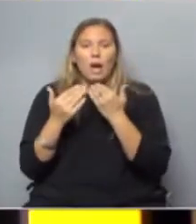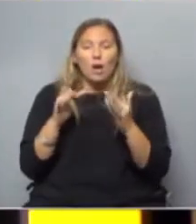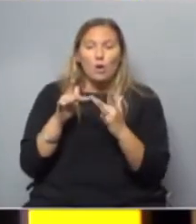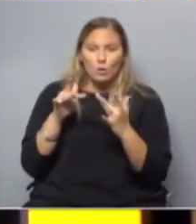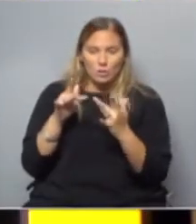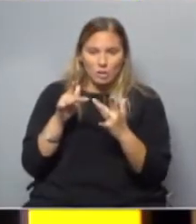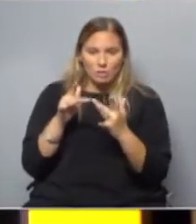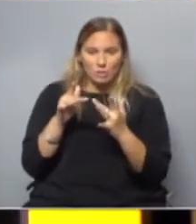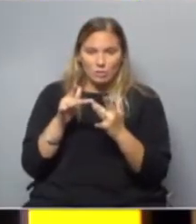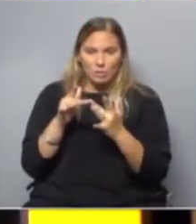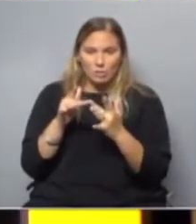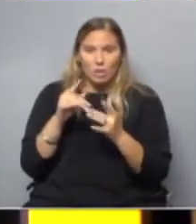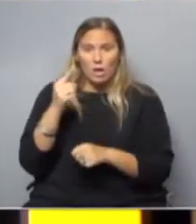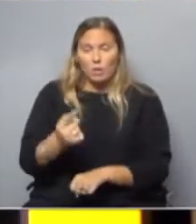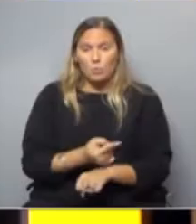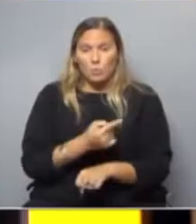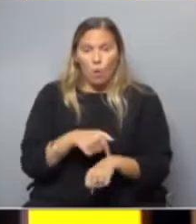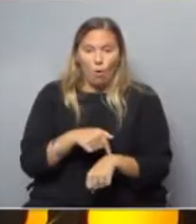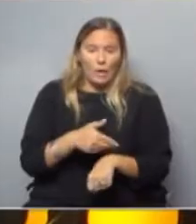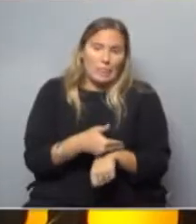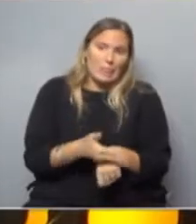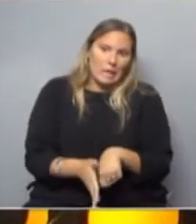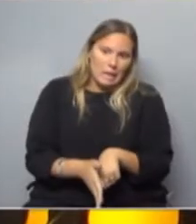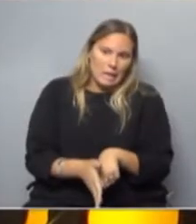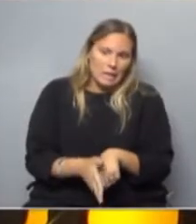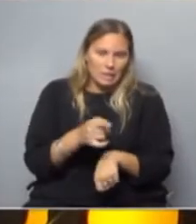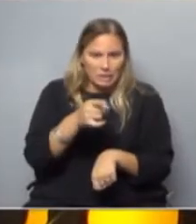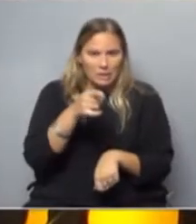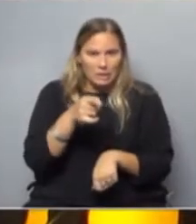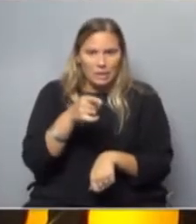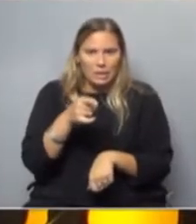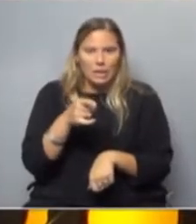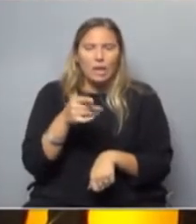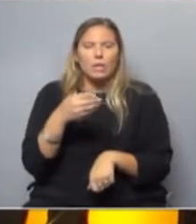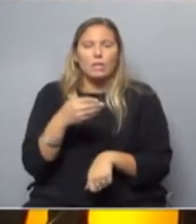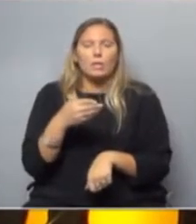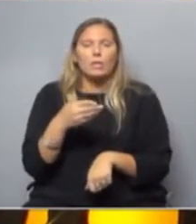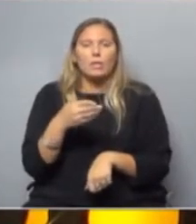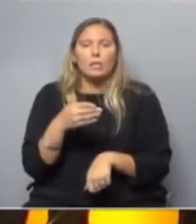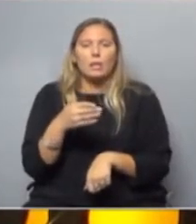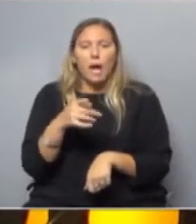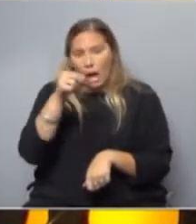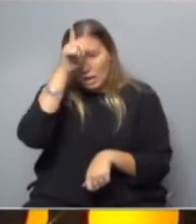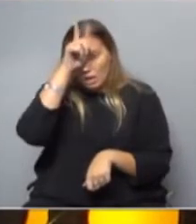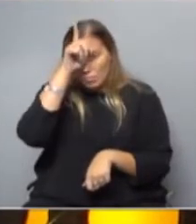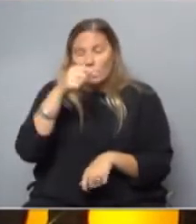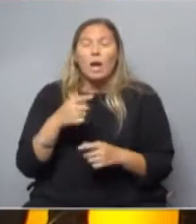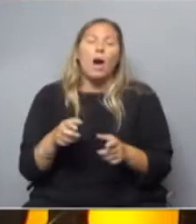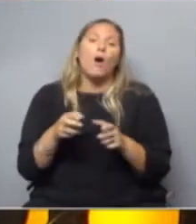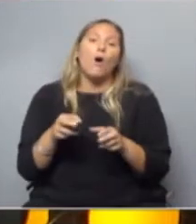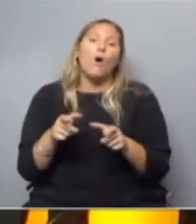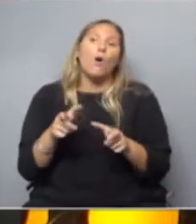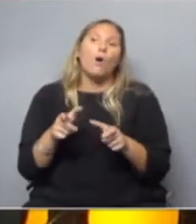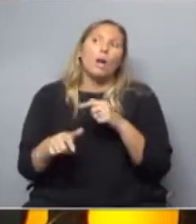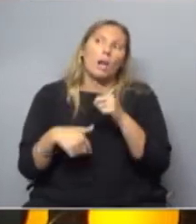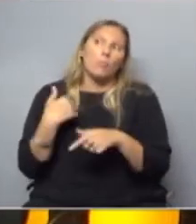contacto, que en una hora bastante tardía allí en Berlín. Y bueno, ojalá que la próxima nota